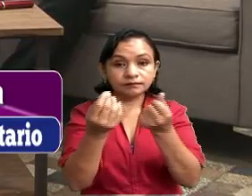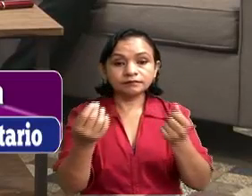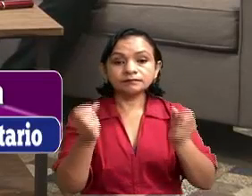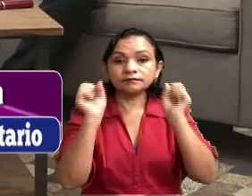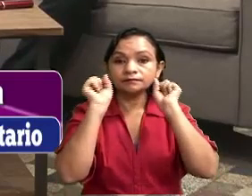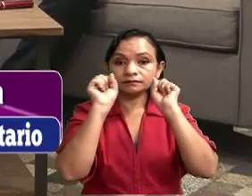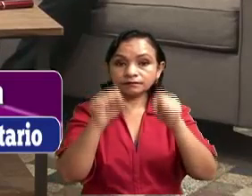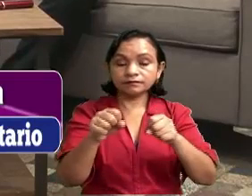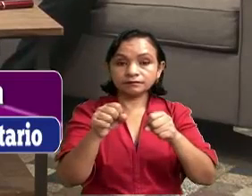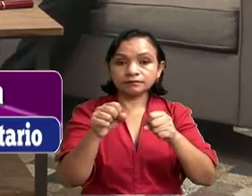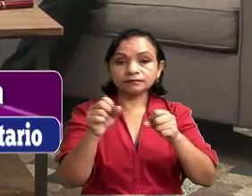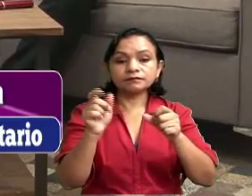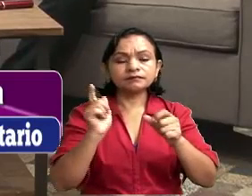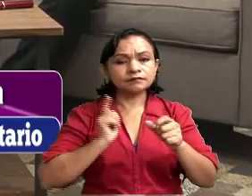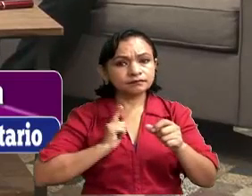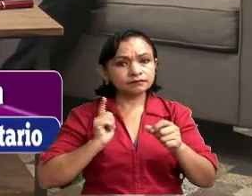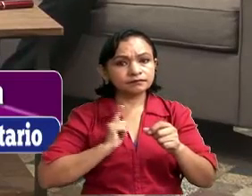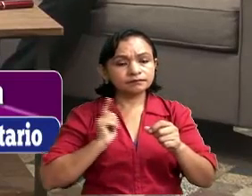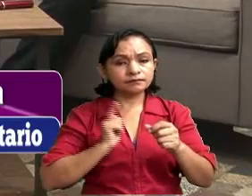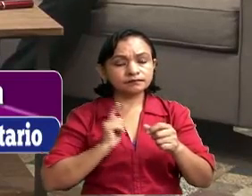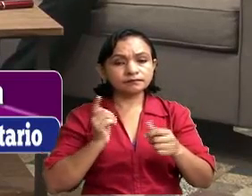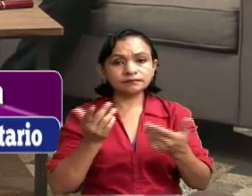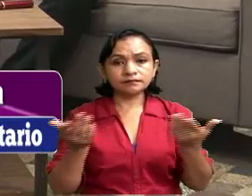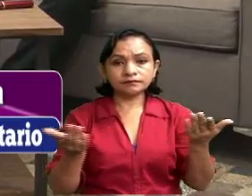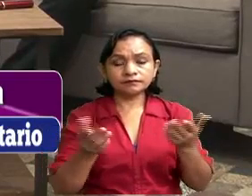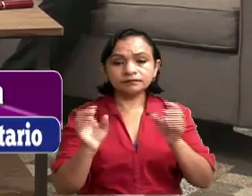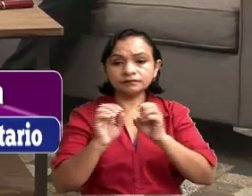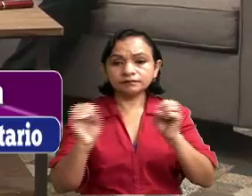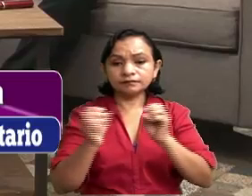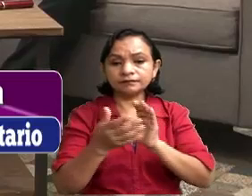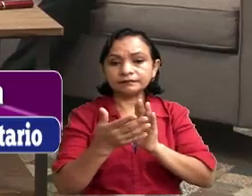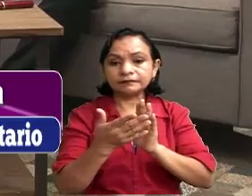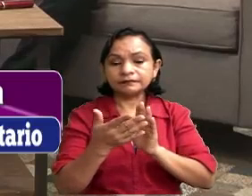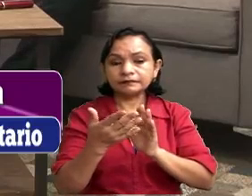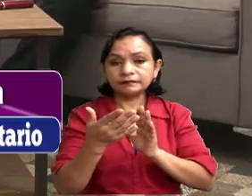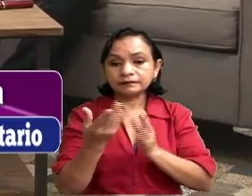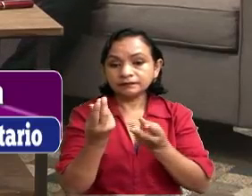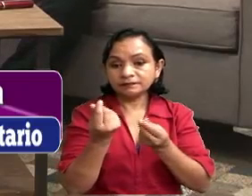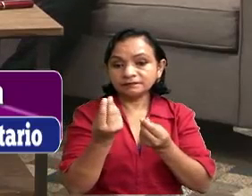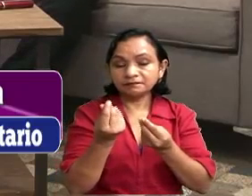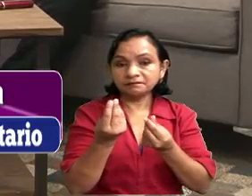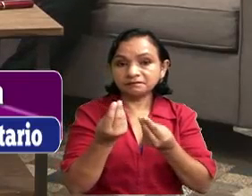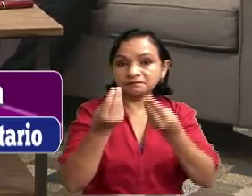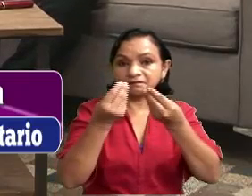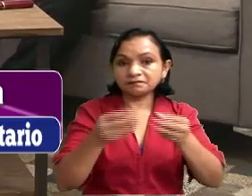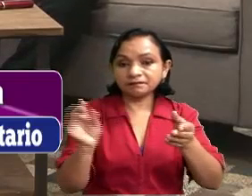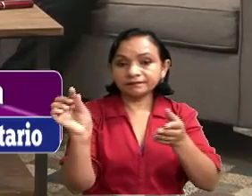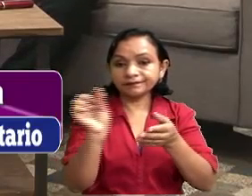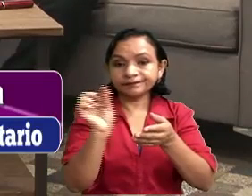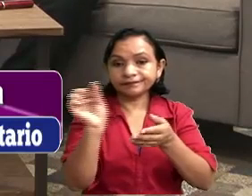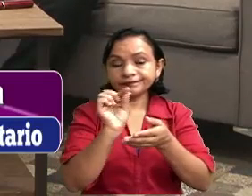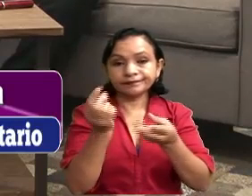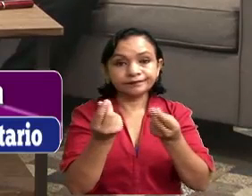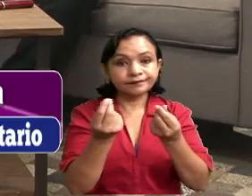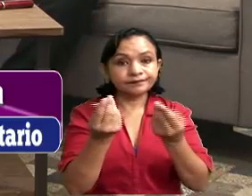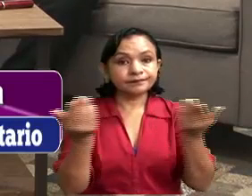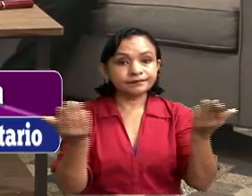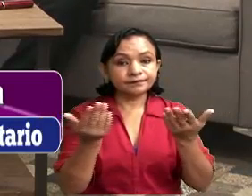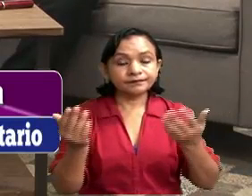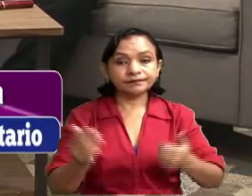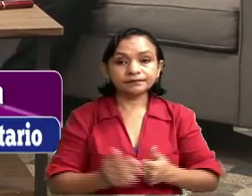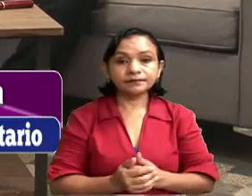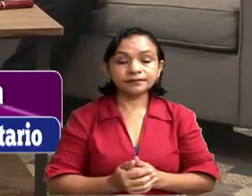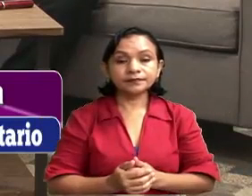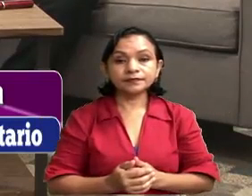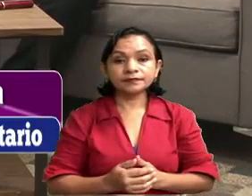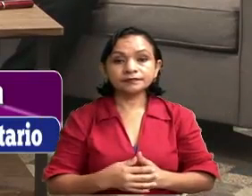dar lugar sin contaminar sus carteras de crédito a que